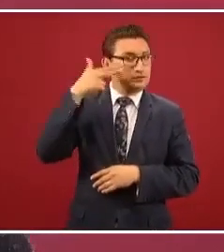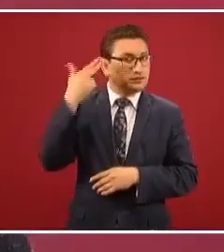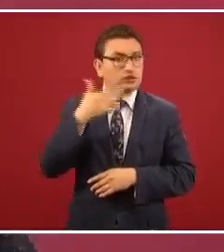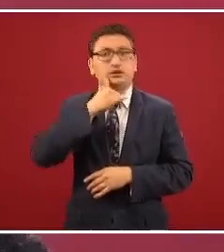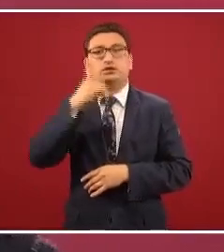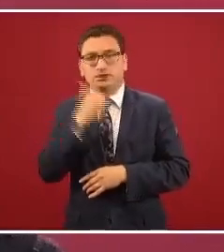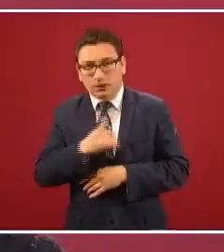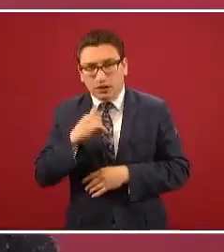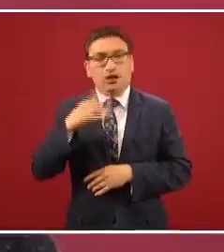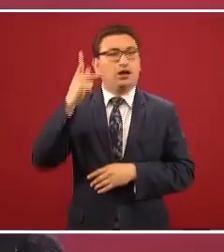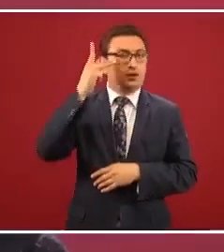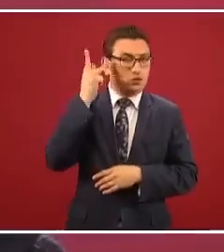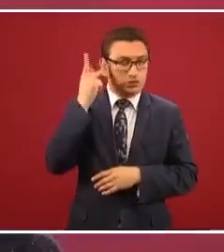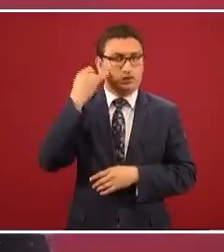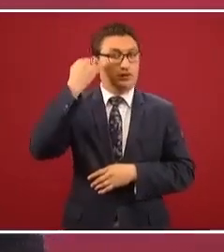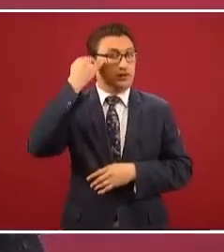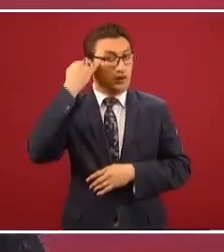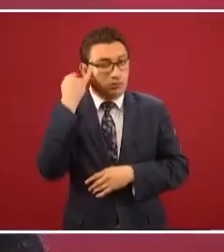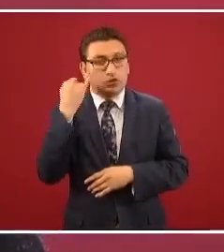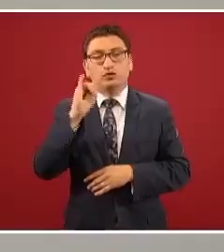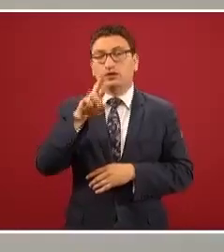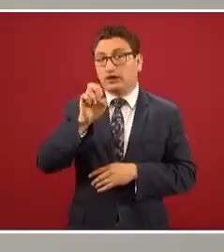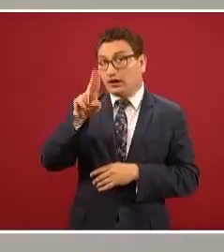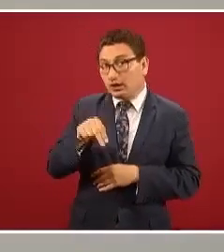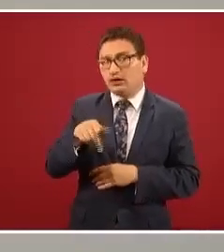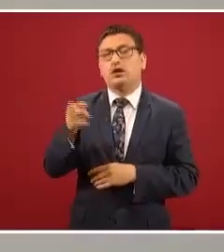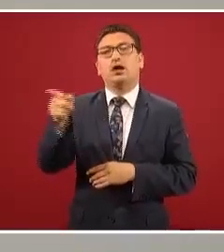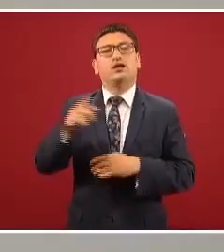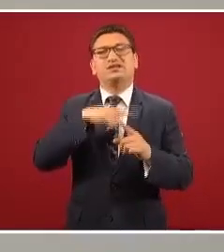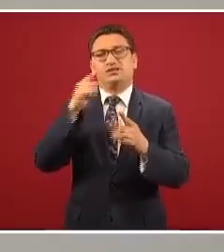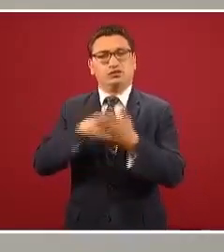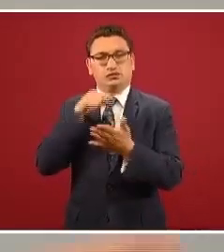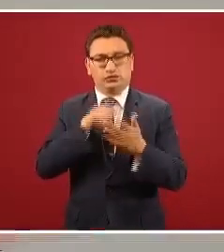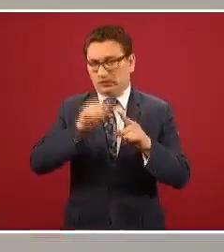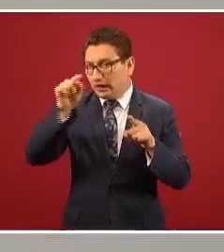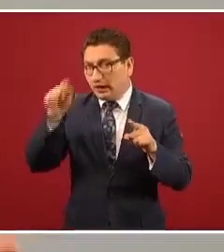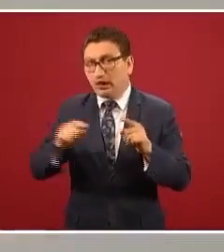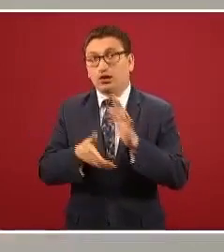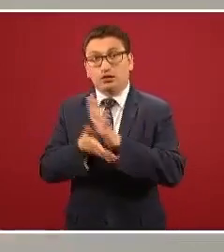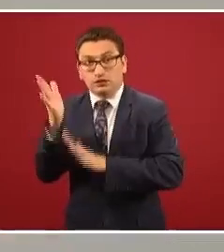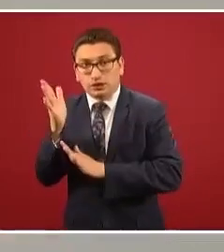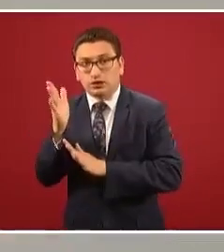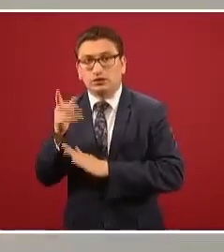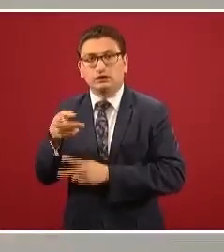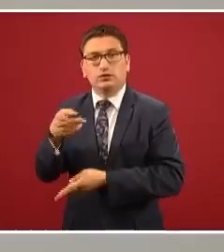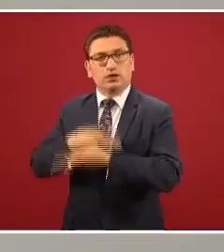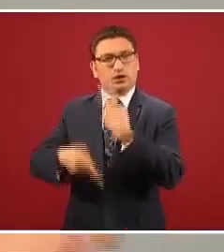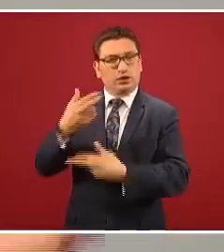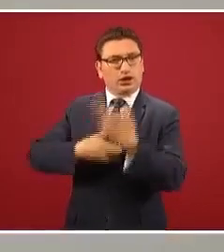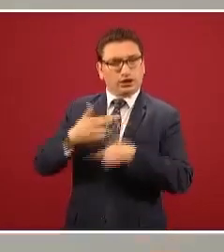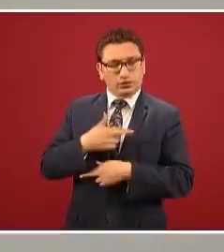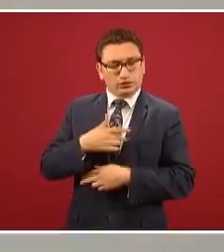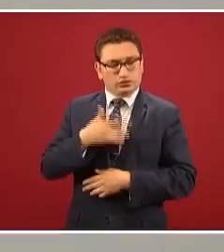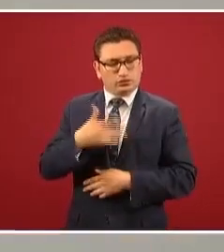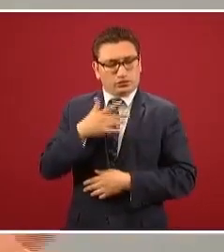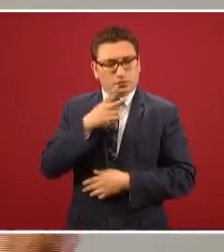Italia, Corea, Japón o Irán, esa es la definición de caso actual, presentara síntomas respiratorios de